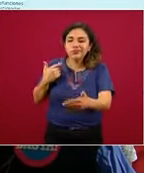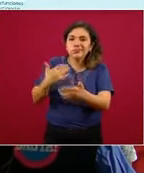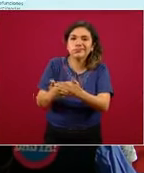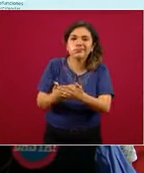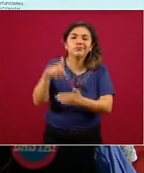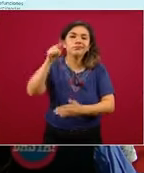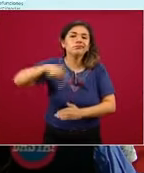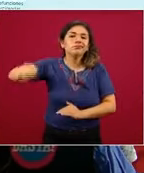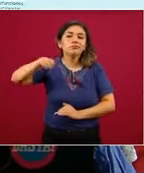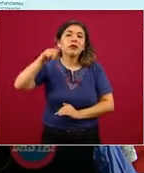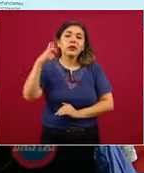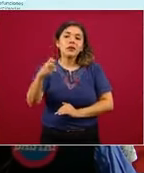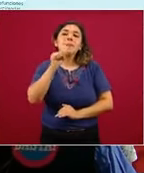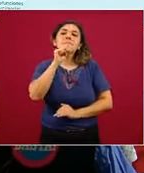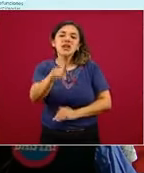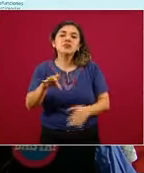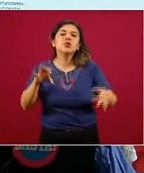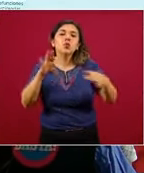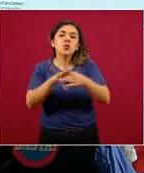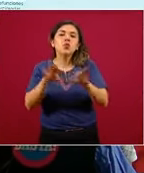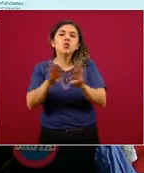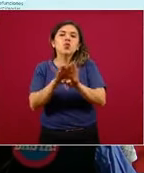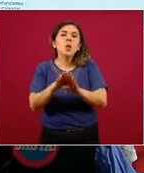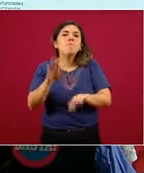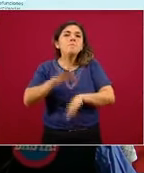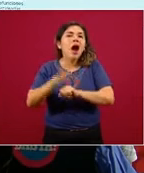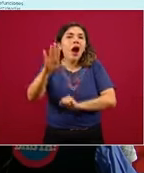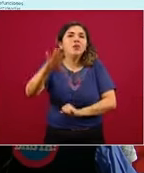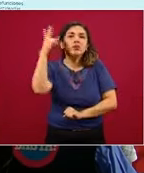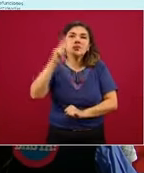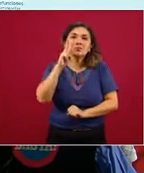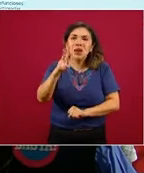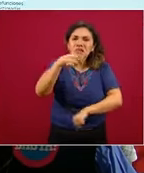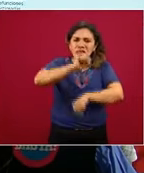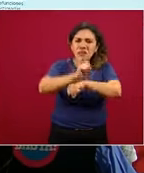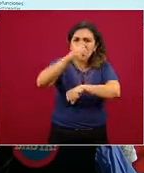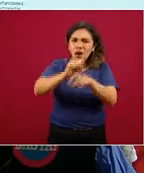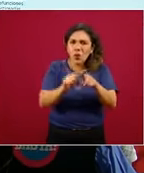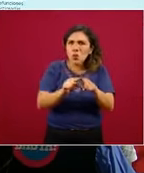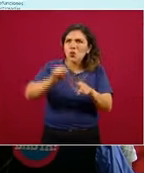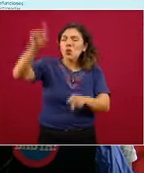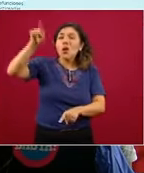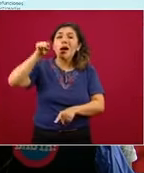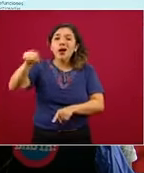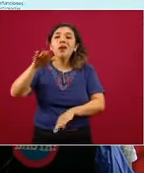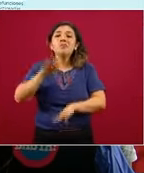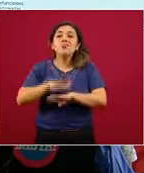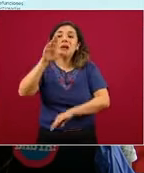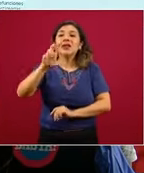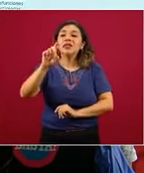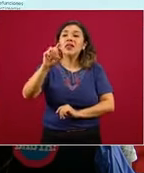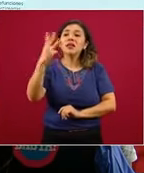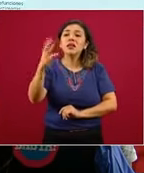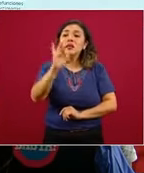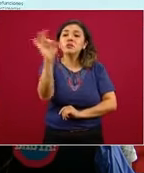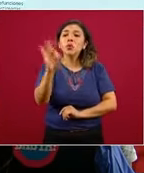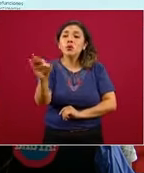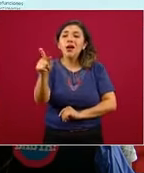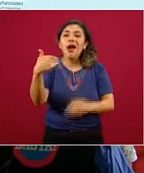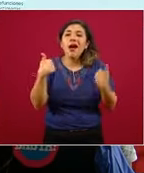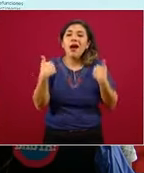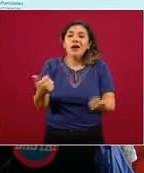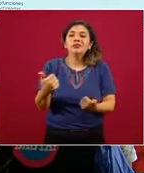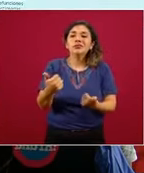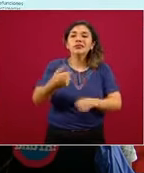14 días y responde precisamente a esta aceleración que vemos en las últimas semanas y este más 33% que vemos